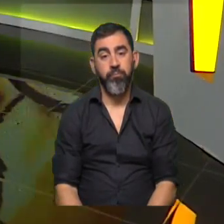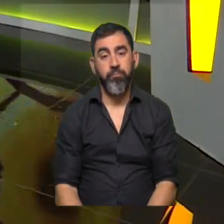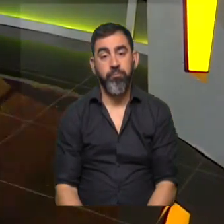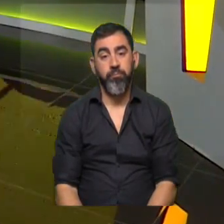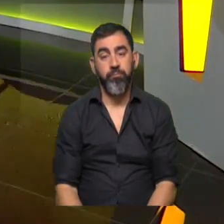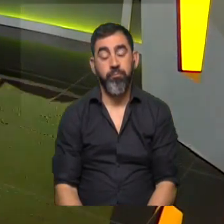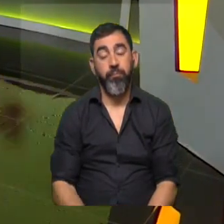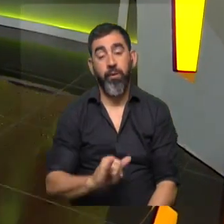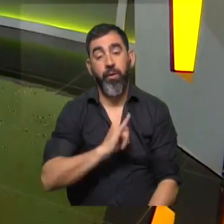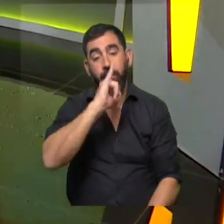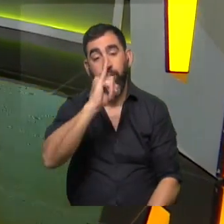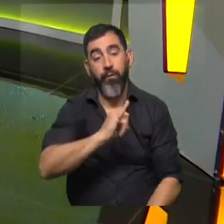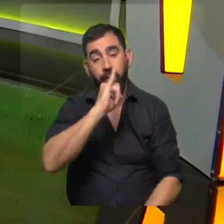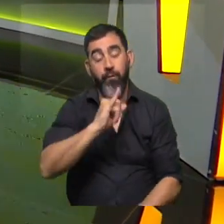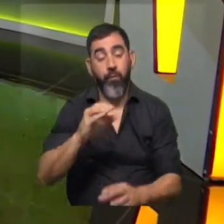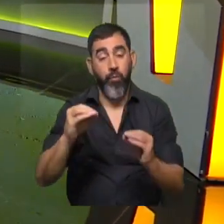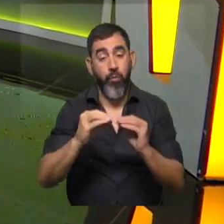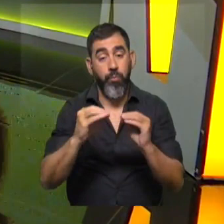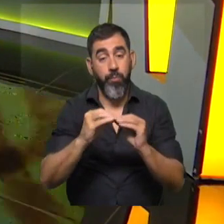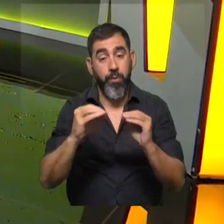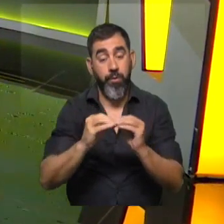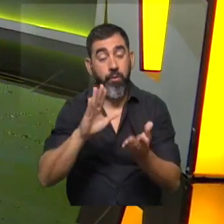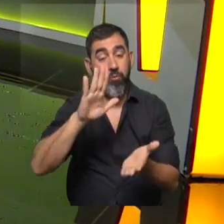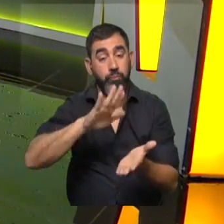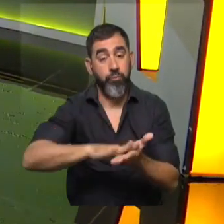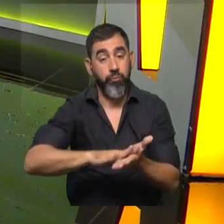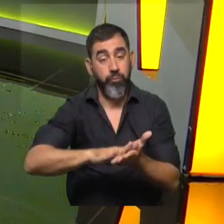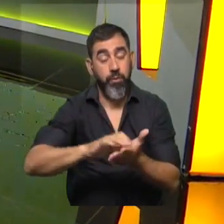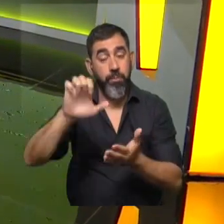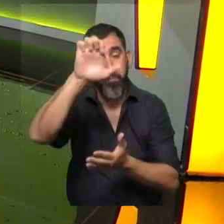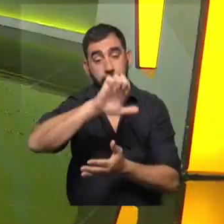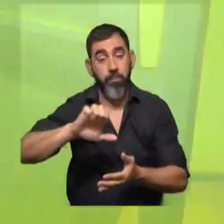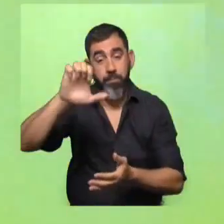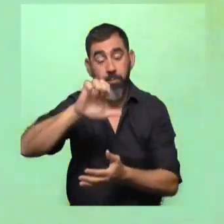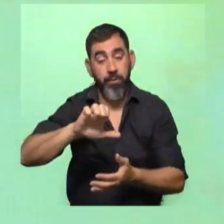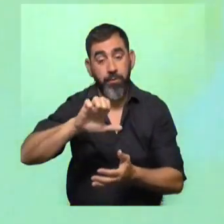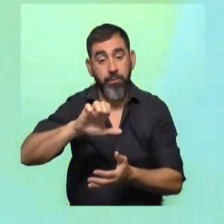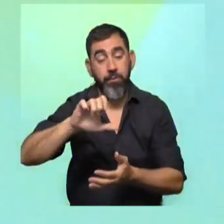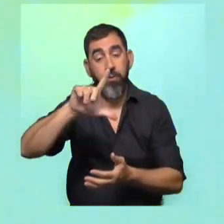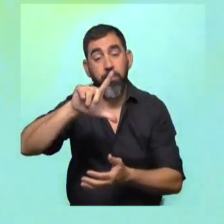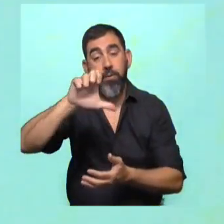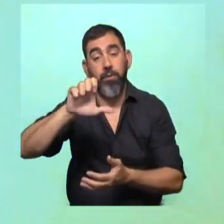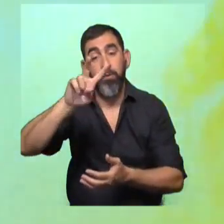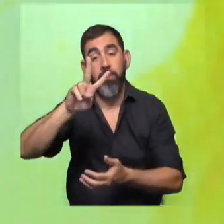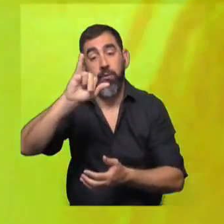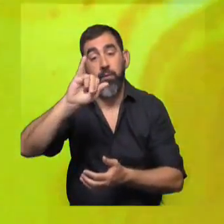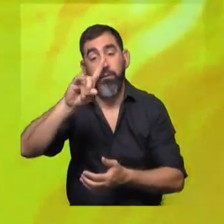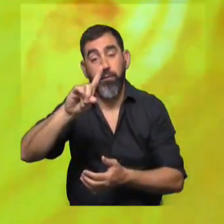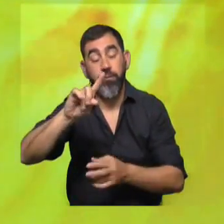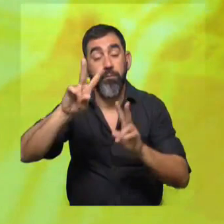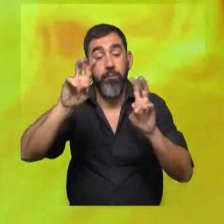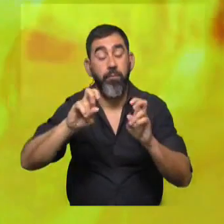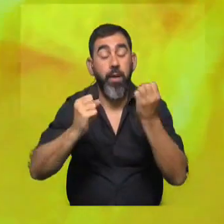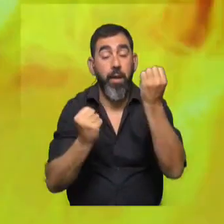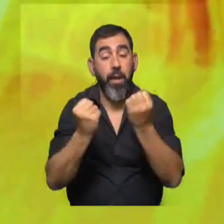Bueno, hasta acá el informe de Alexandra Perrone sobre esta empresa, esta Levid, que dentro de un esquema de